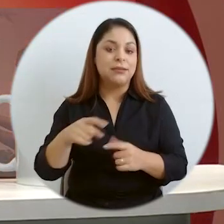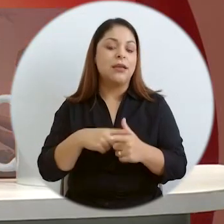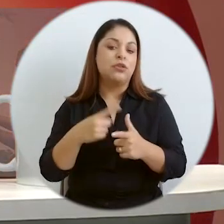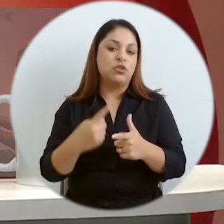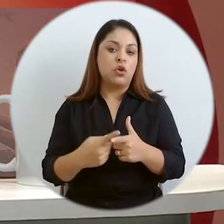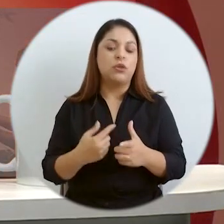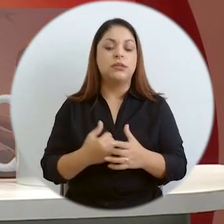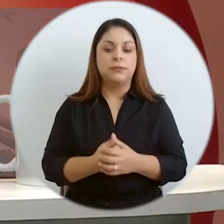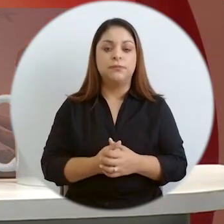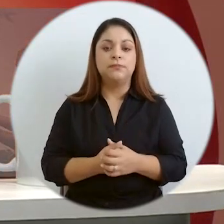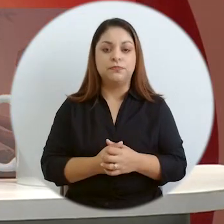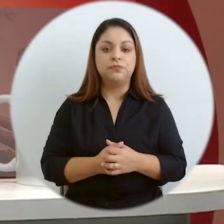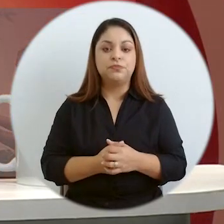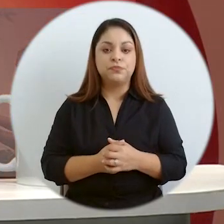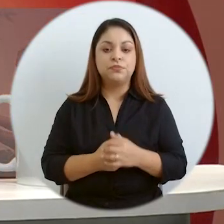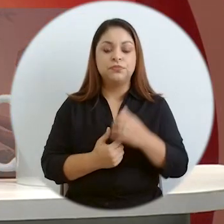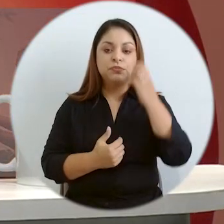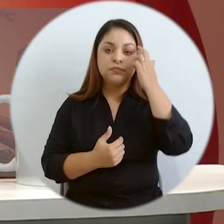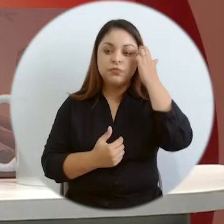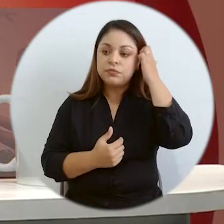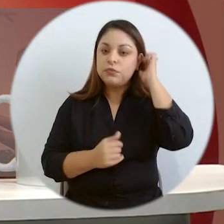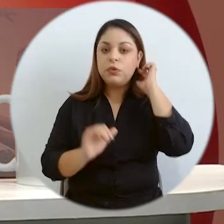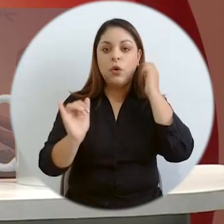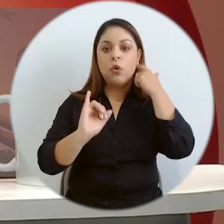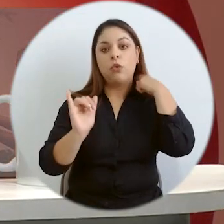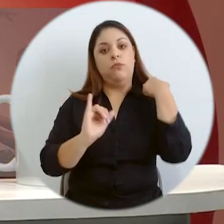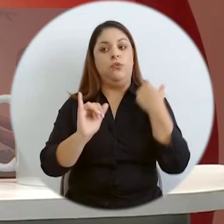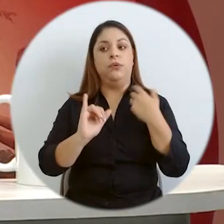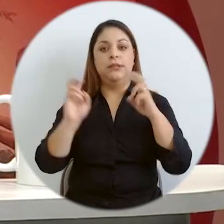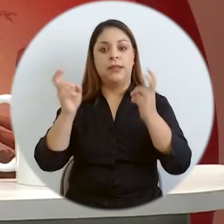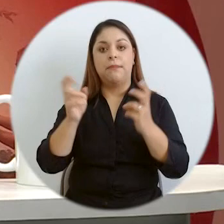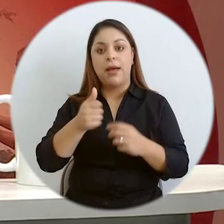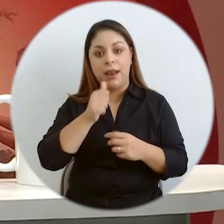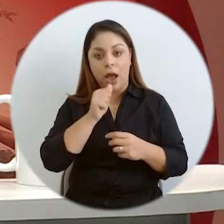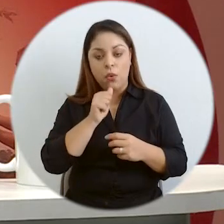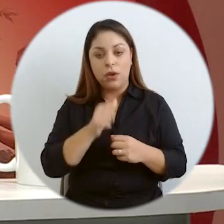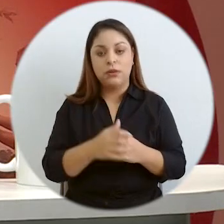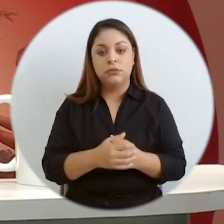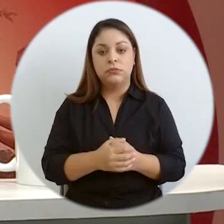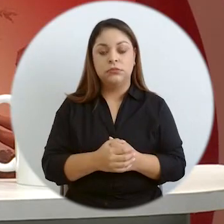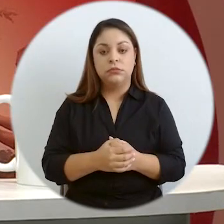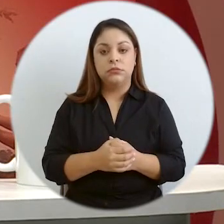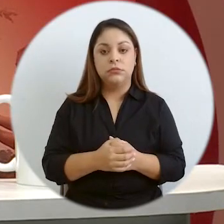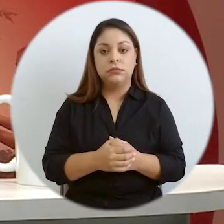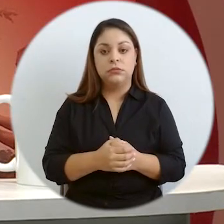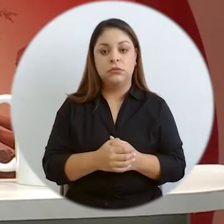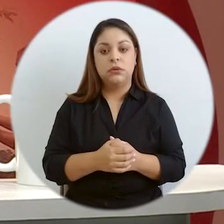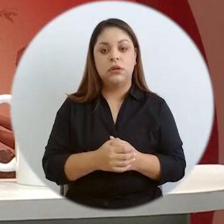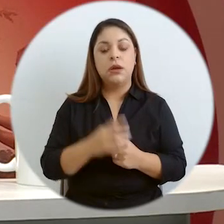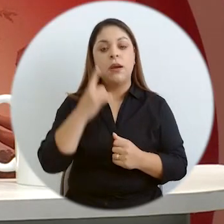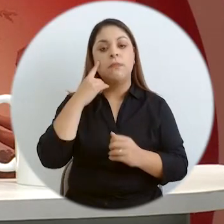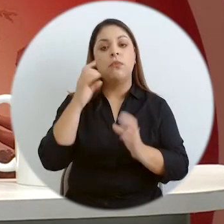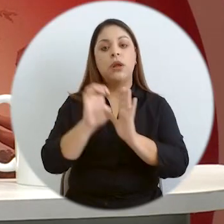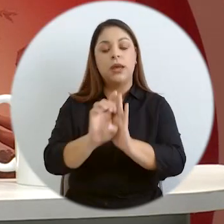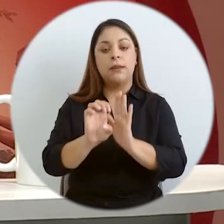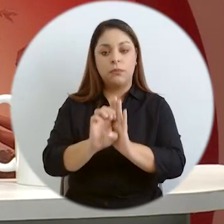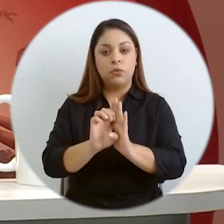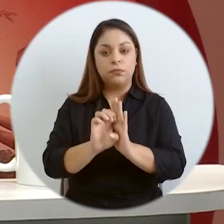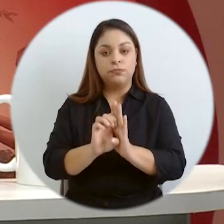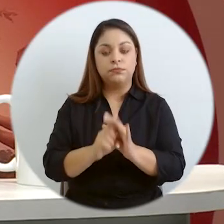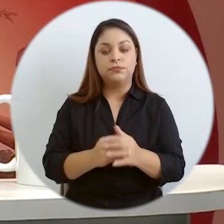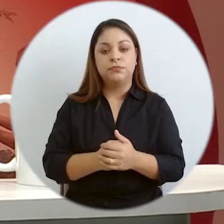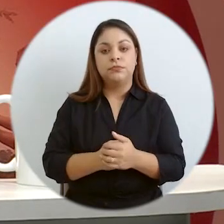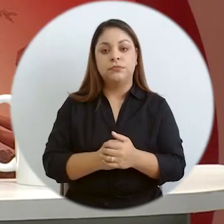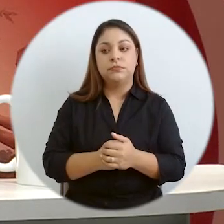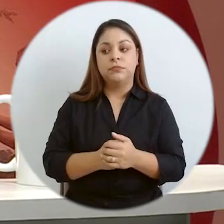regresando a este recurso como es el agua, ¿verdad? Que les decía que por ejemplo, el